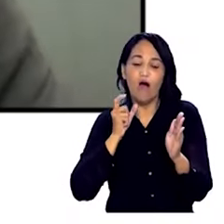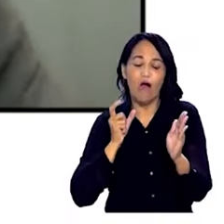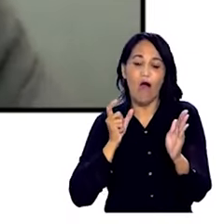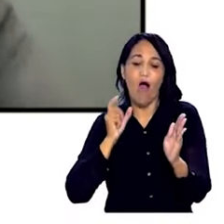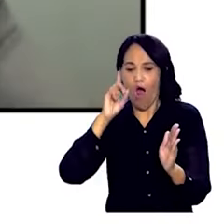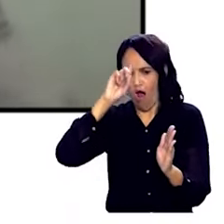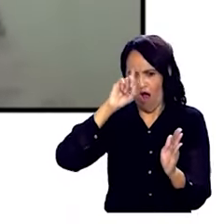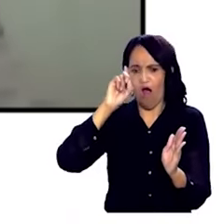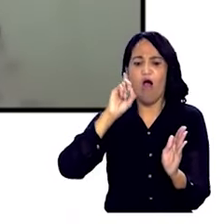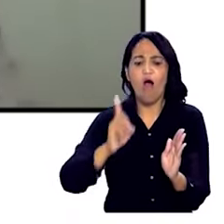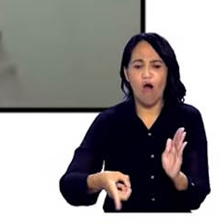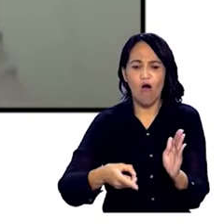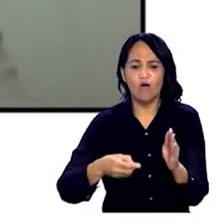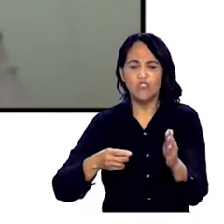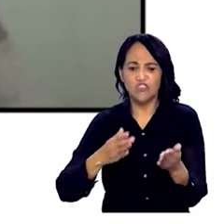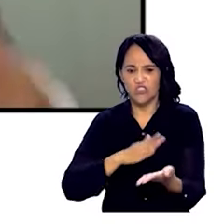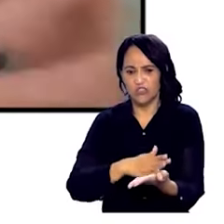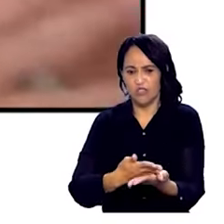del